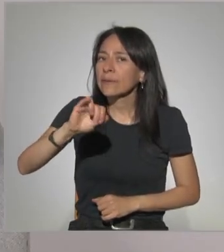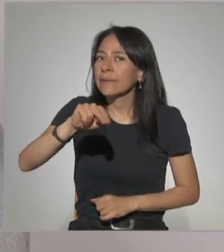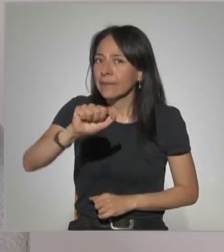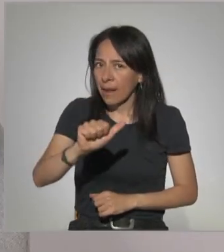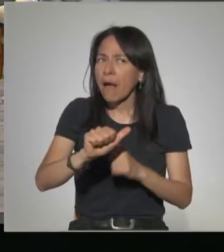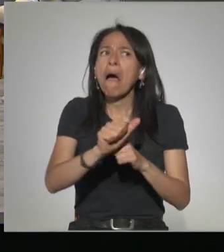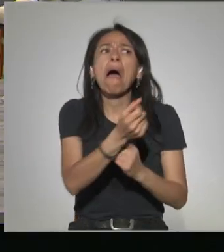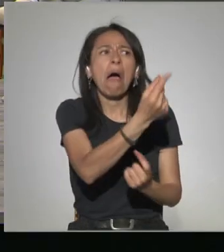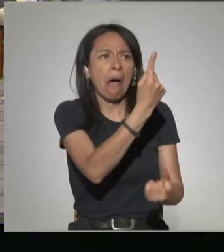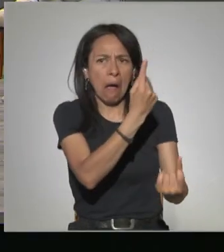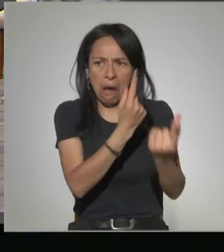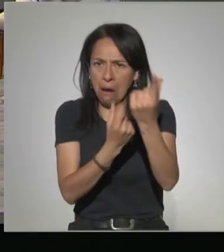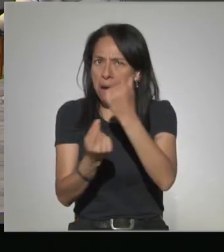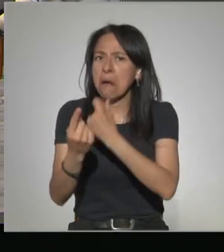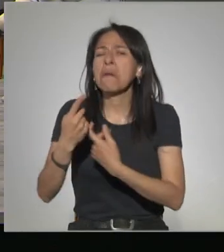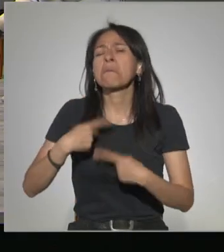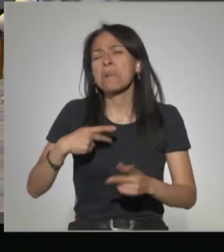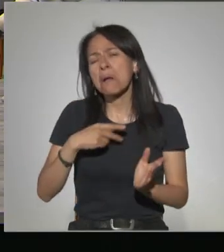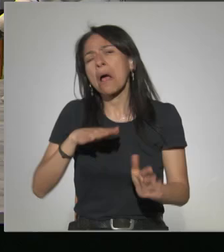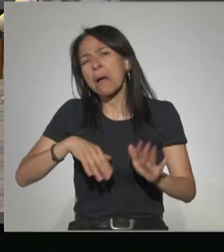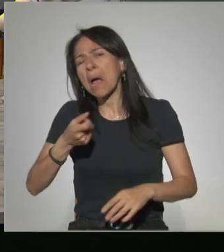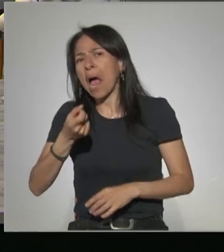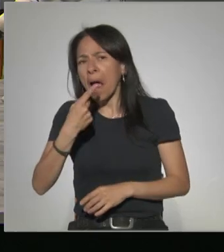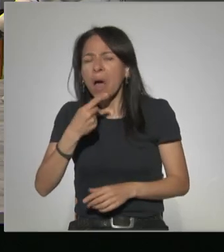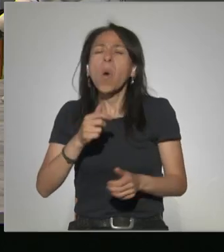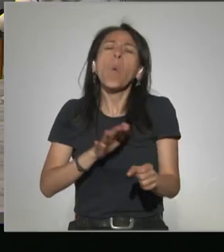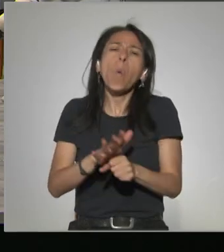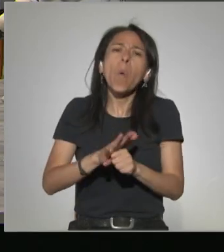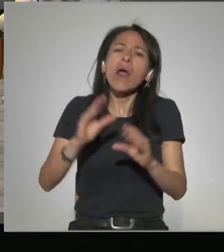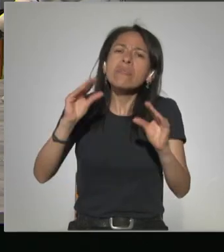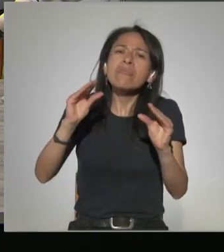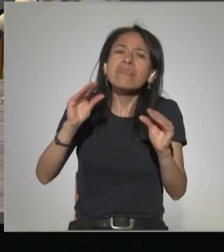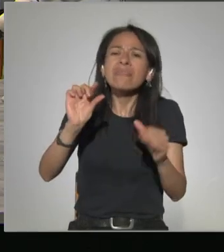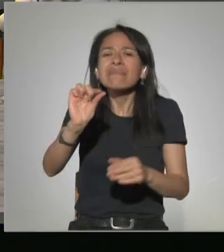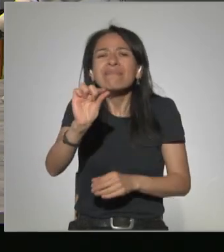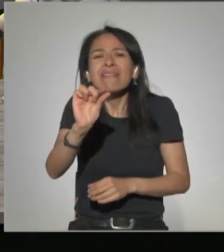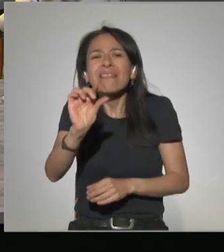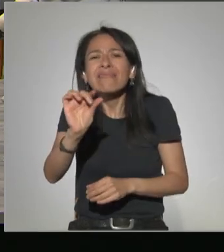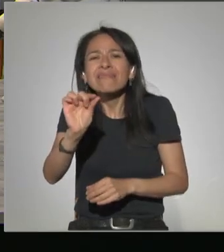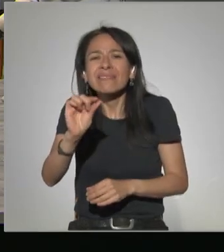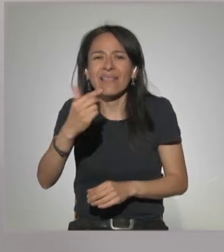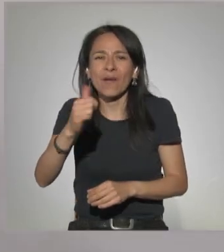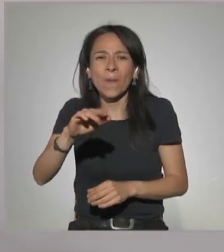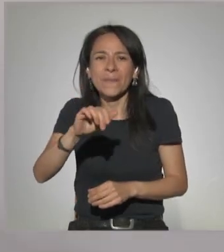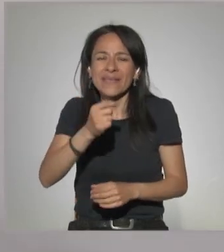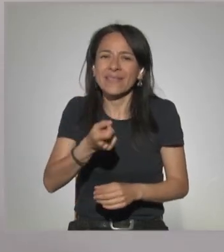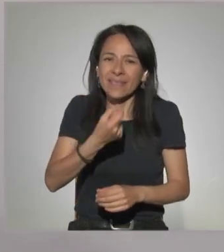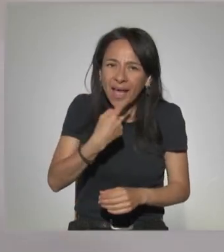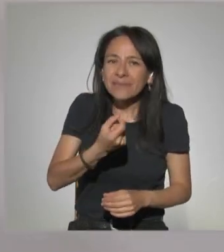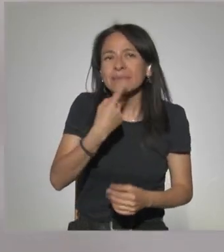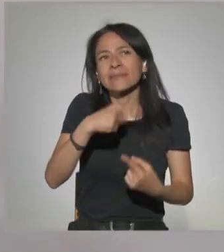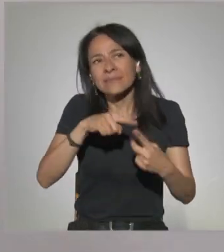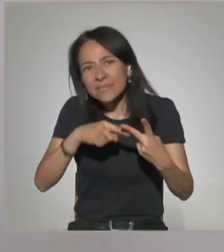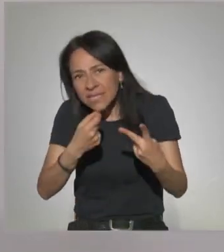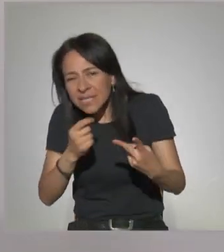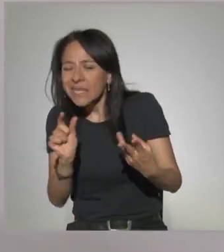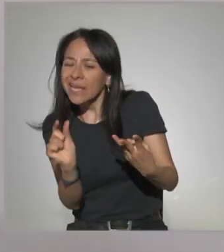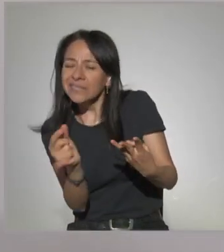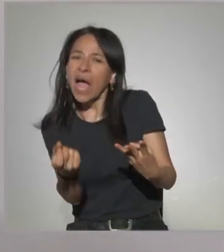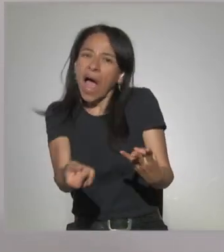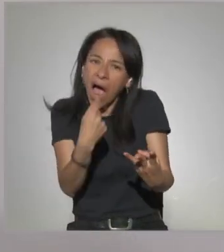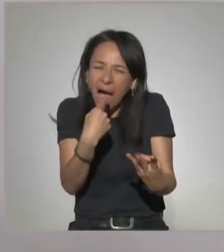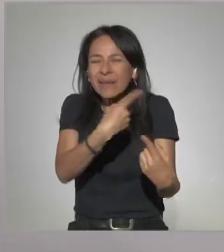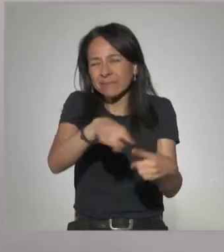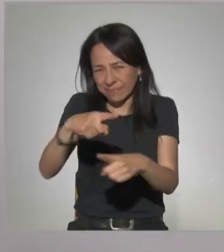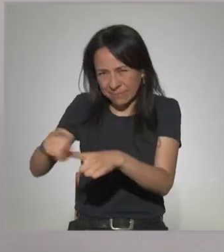en ciertas formas, gomitas, pastillas, cápsulas, y entonces cuando baja el